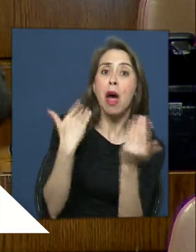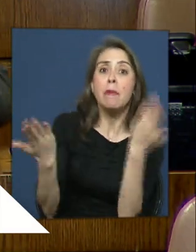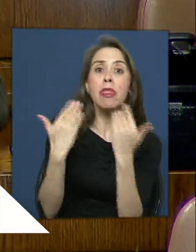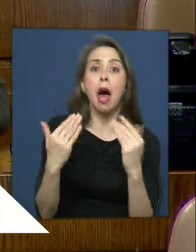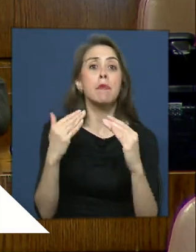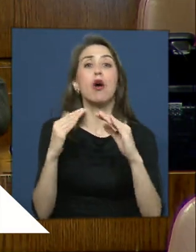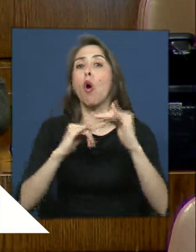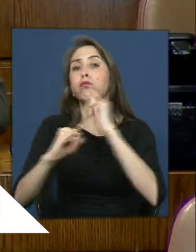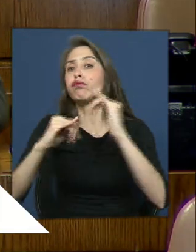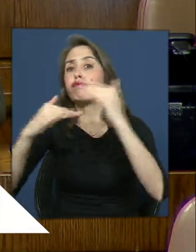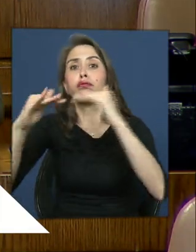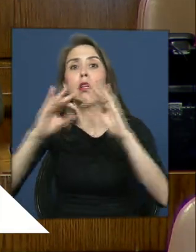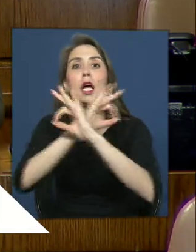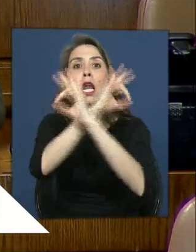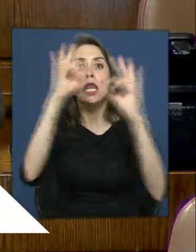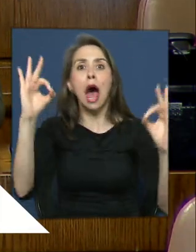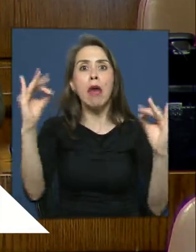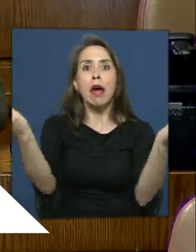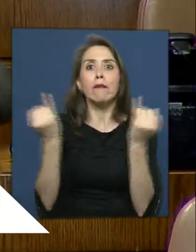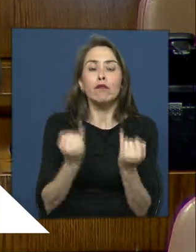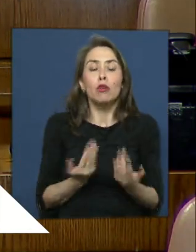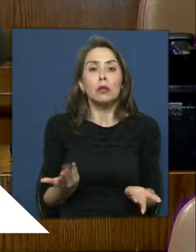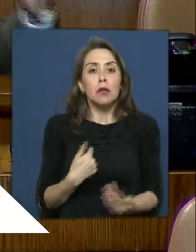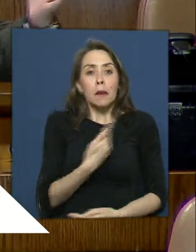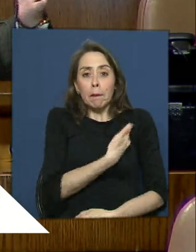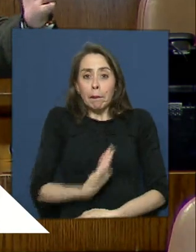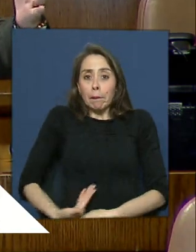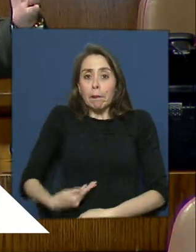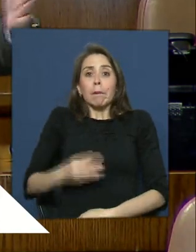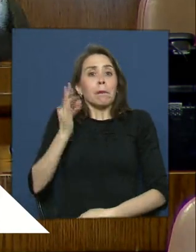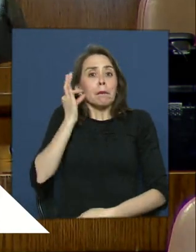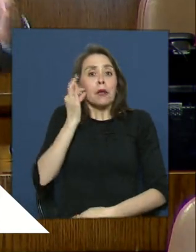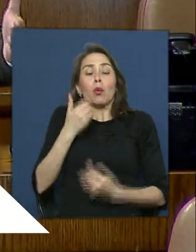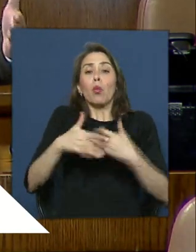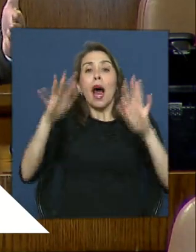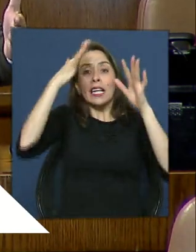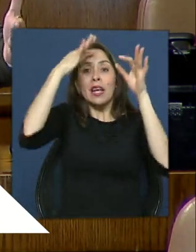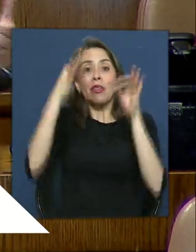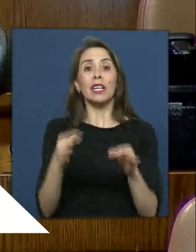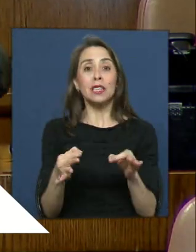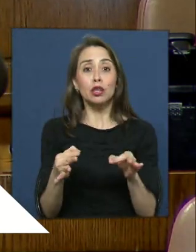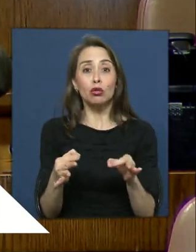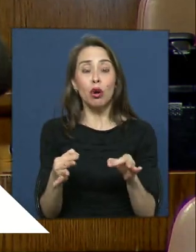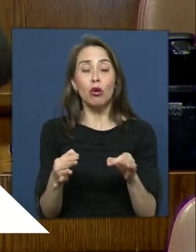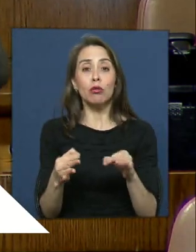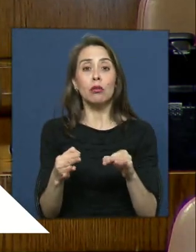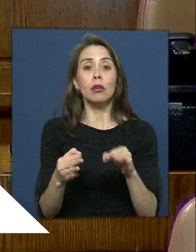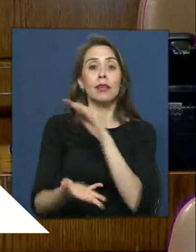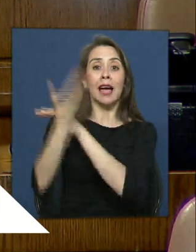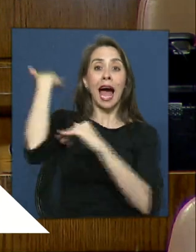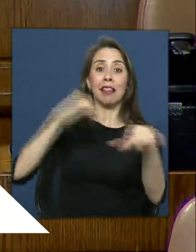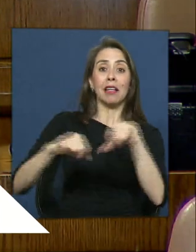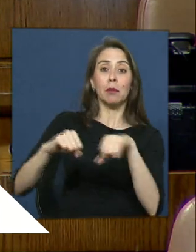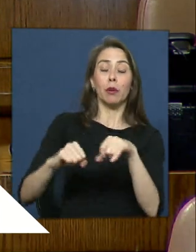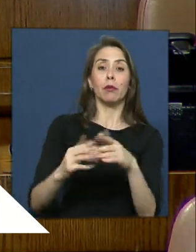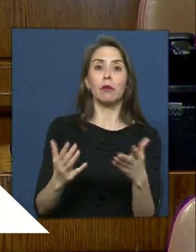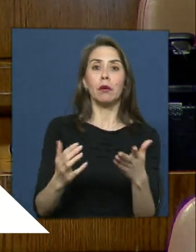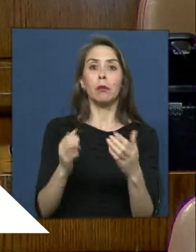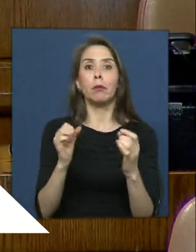Y por lo tanto, al no tener información, cualquier decisión que se tomara era una decisión equívoca.